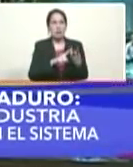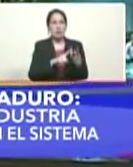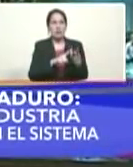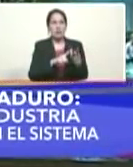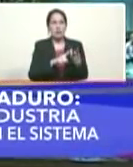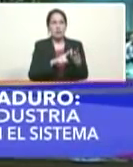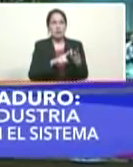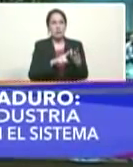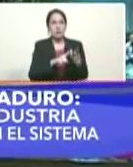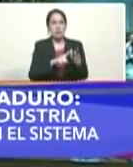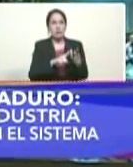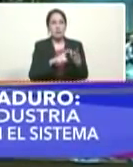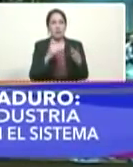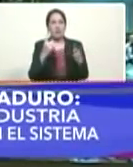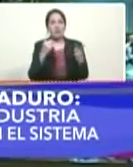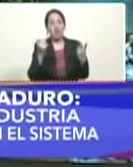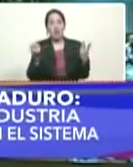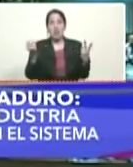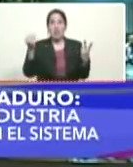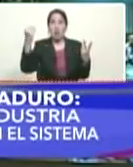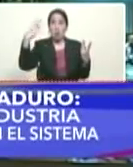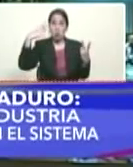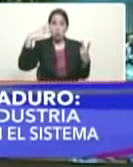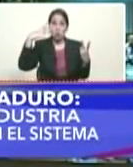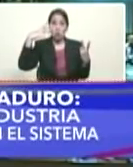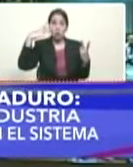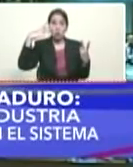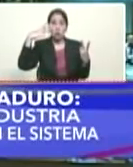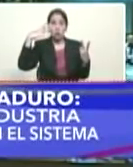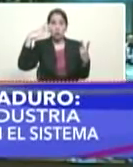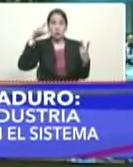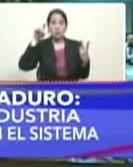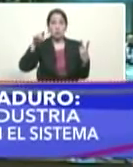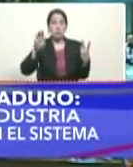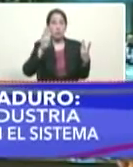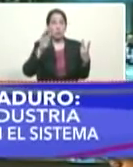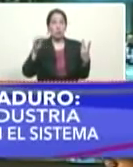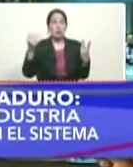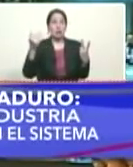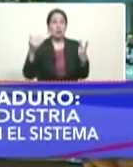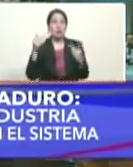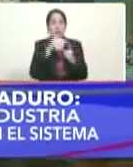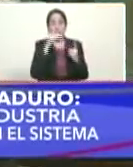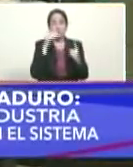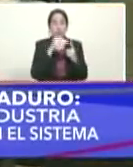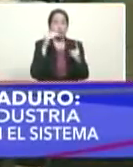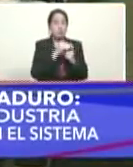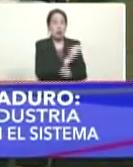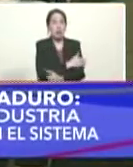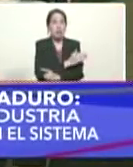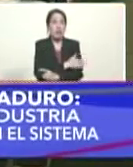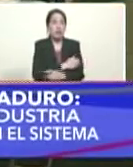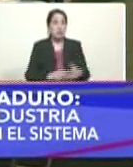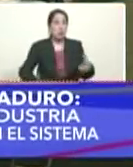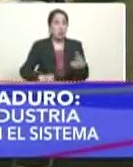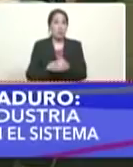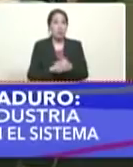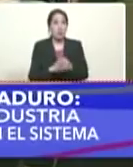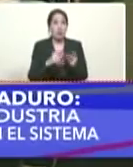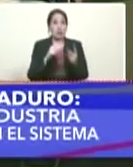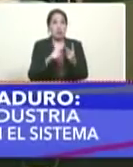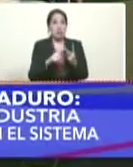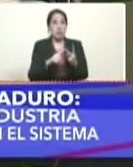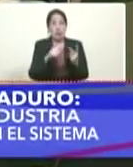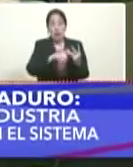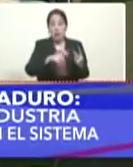además de la falta de luz por este ataque imperialista el ataque de esta derecha golpista el sistema eléctrico bueno la